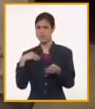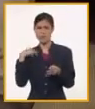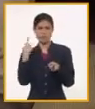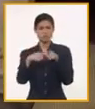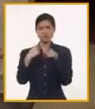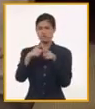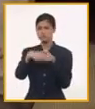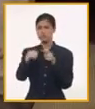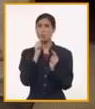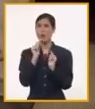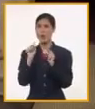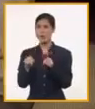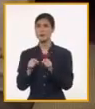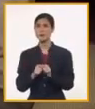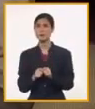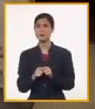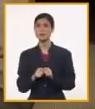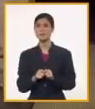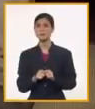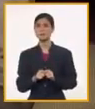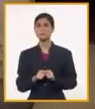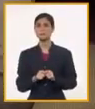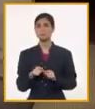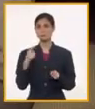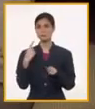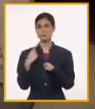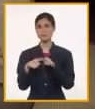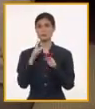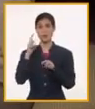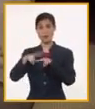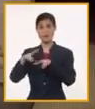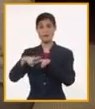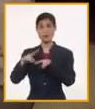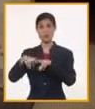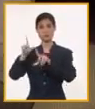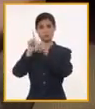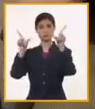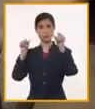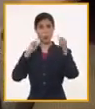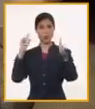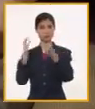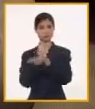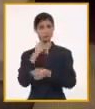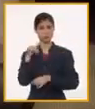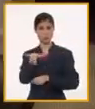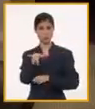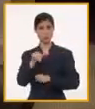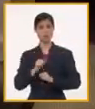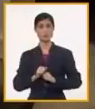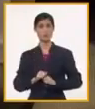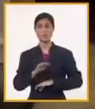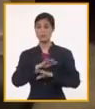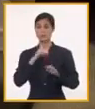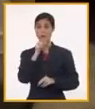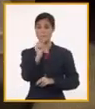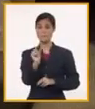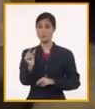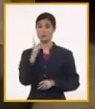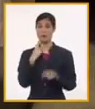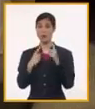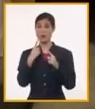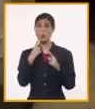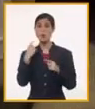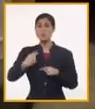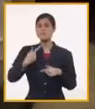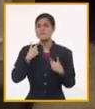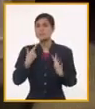decían antes. Obstetras. Obstetras, ¿no? En La Habana, en Cuba, diría yo. Y toda esa gente hay que un día sacarlo, como